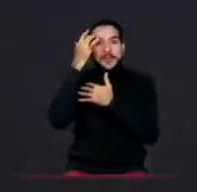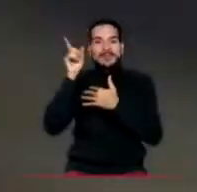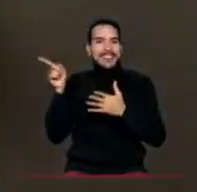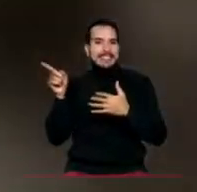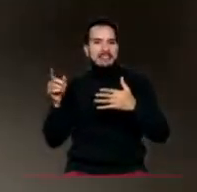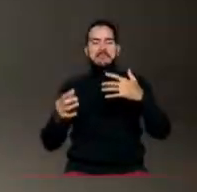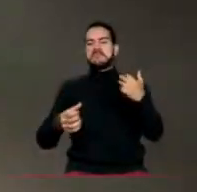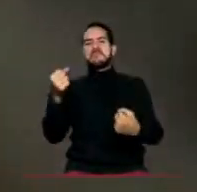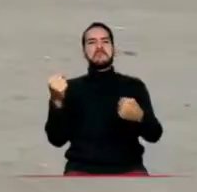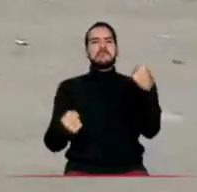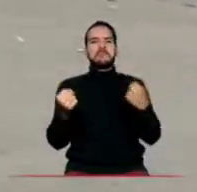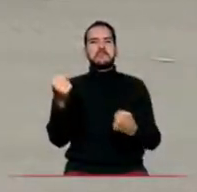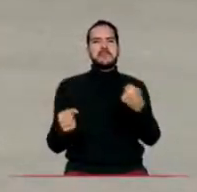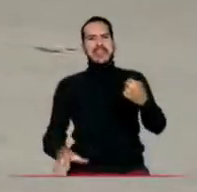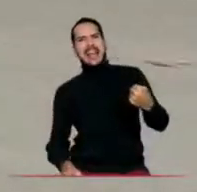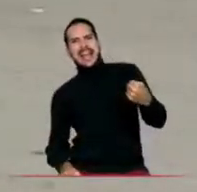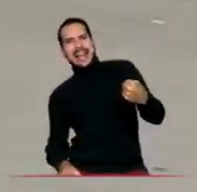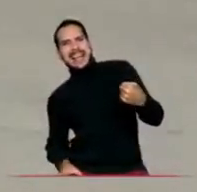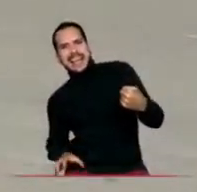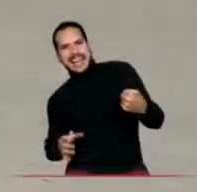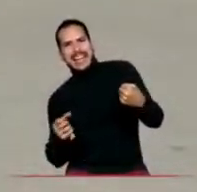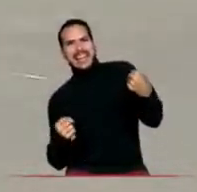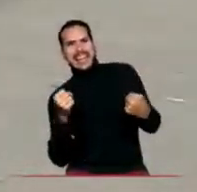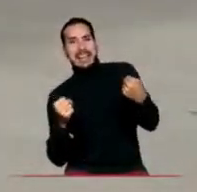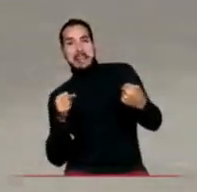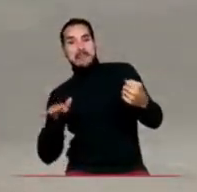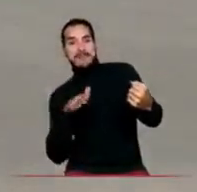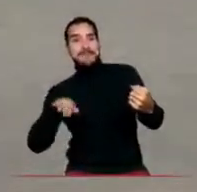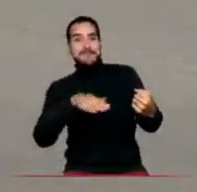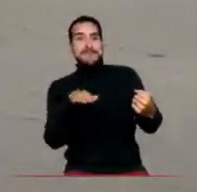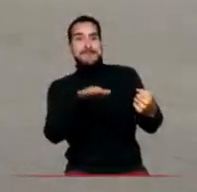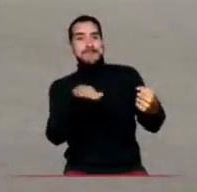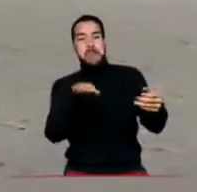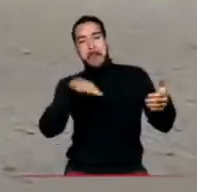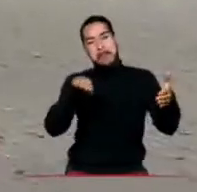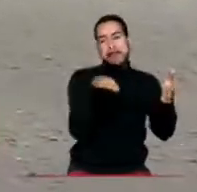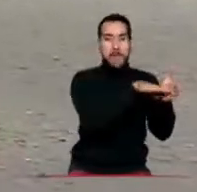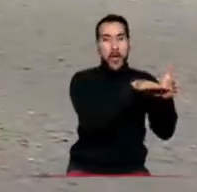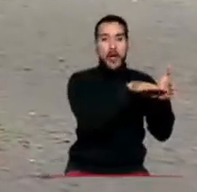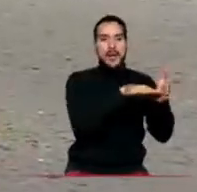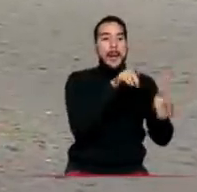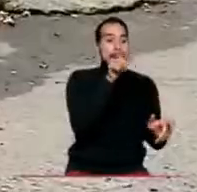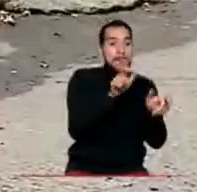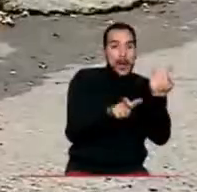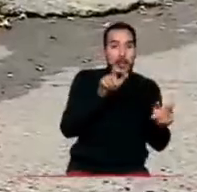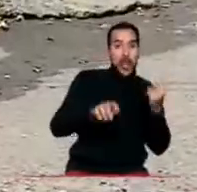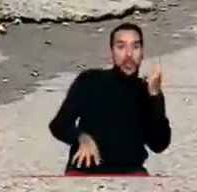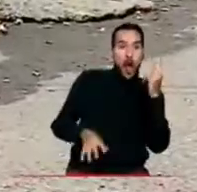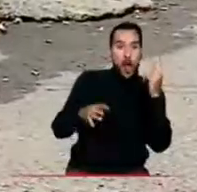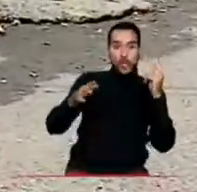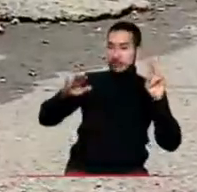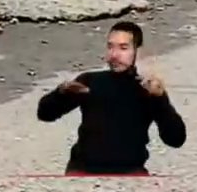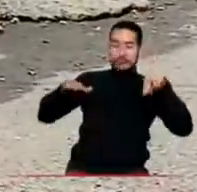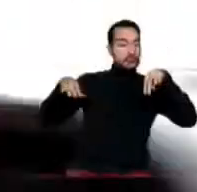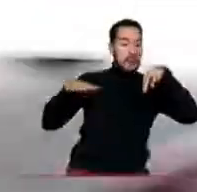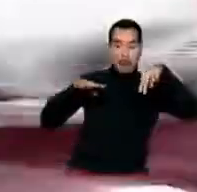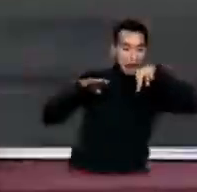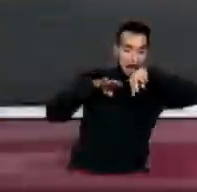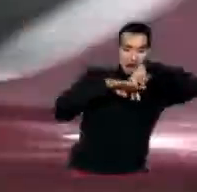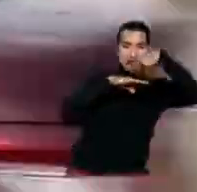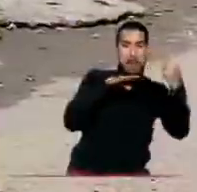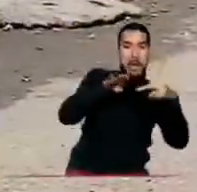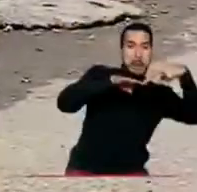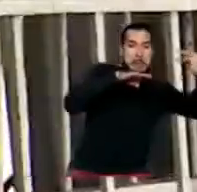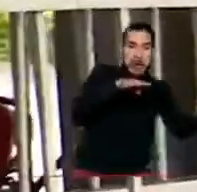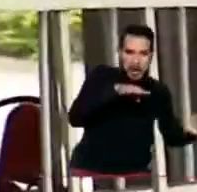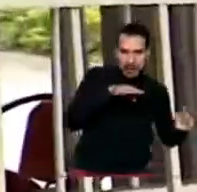terminó montado en el andén de esta esquina en el barrio República de Israel. Dos personas que pasaban por el lugar fueron arrolladas. Los testimonios dicen que el